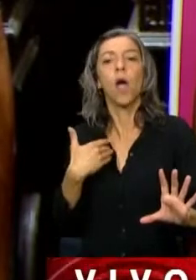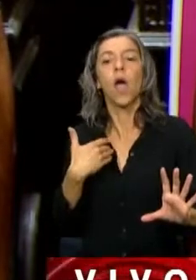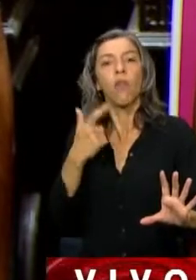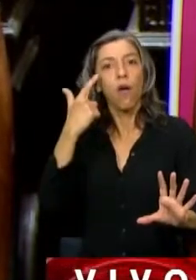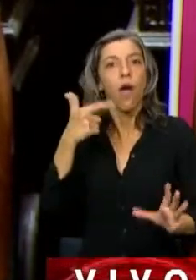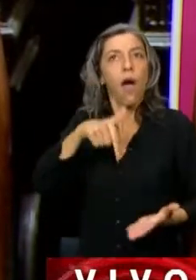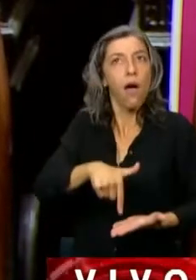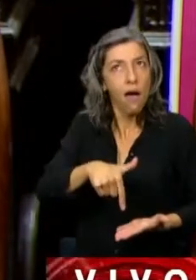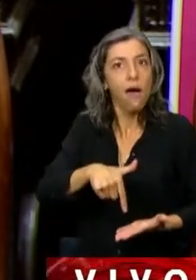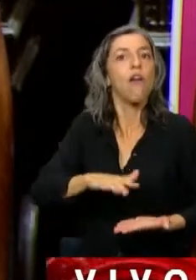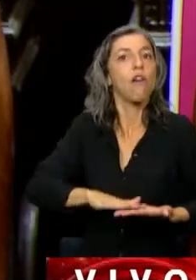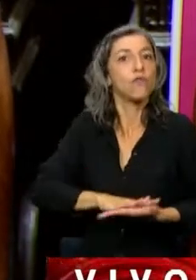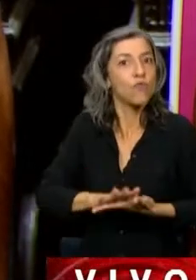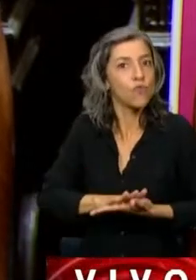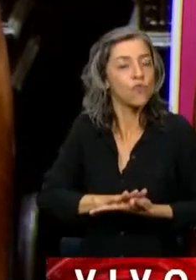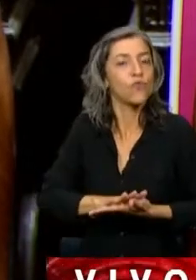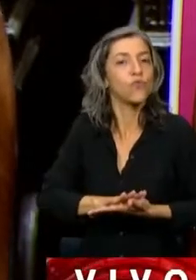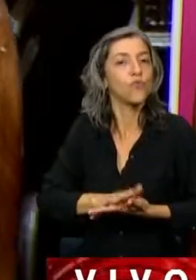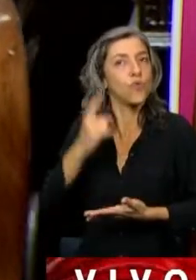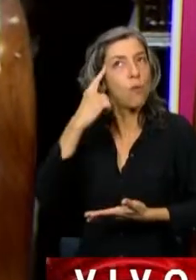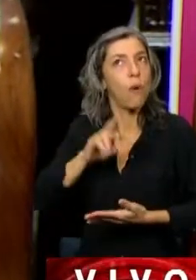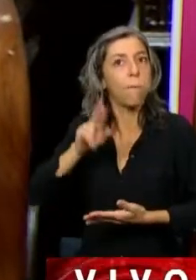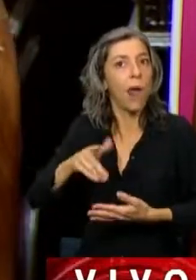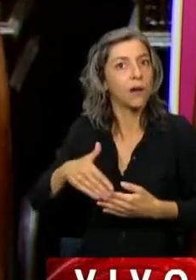estructurales. Capacidades que hay que resolver